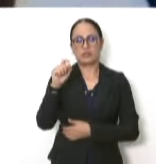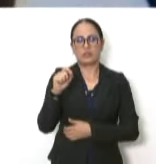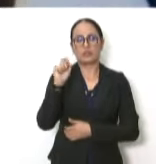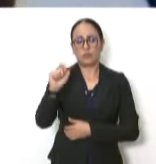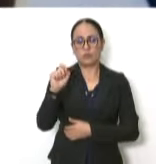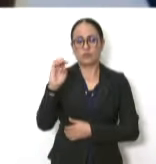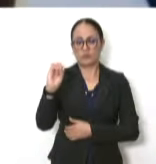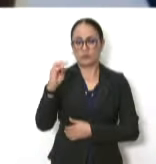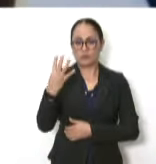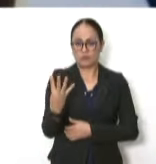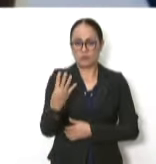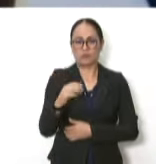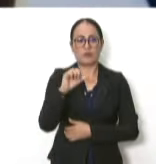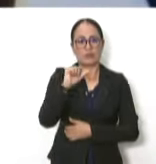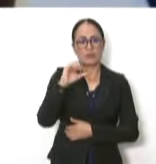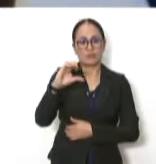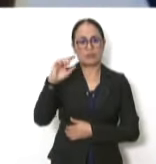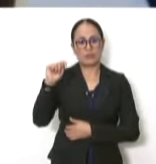ACT-EXT-PV-20-03-2020.04 y